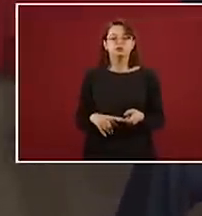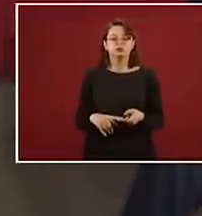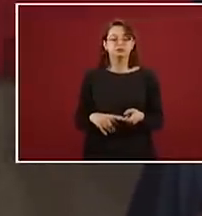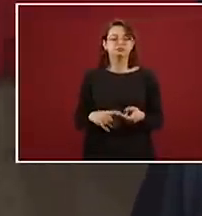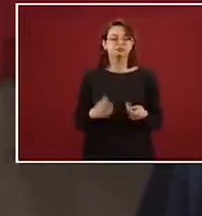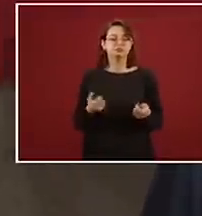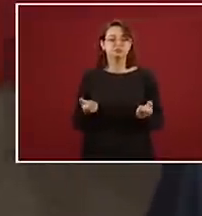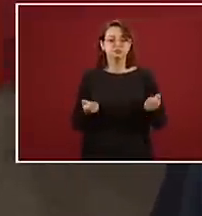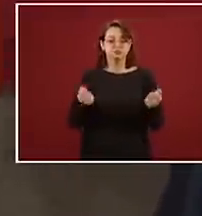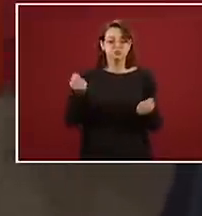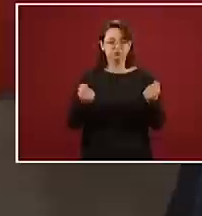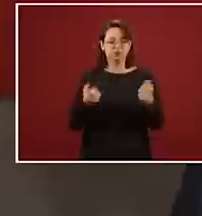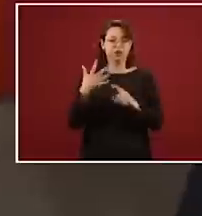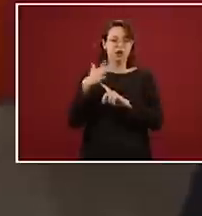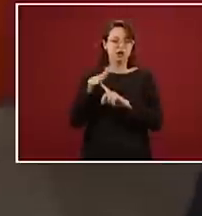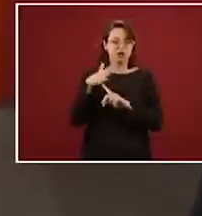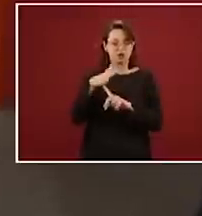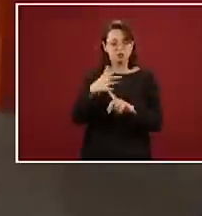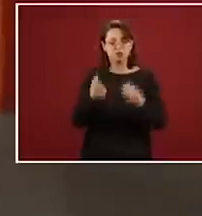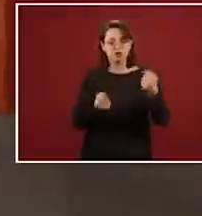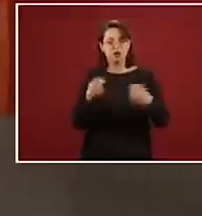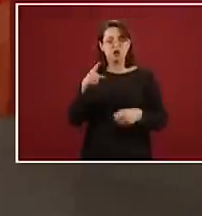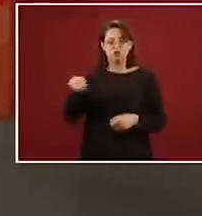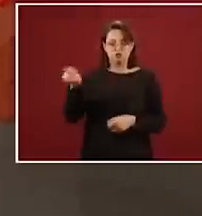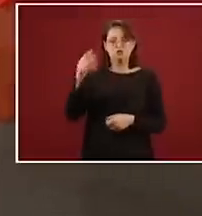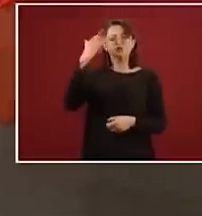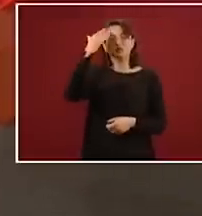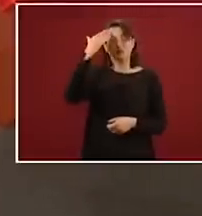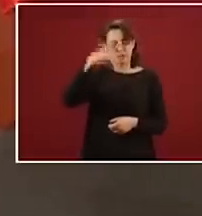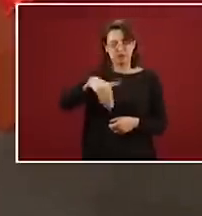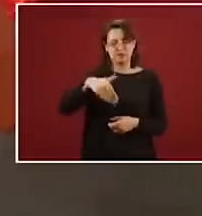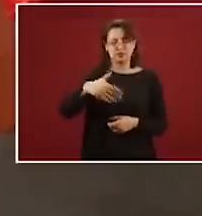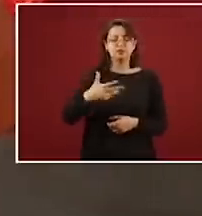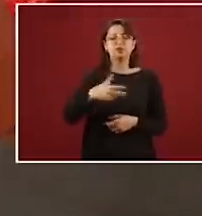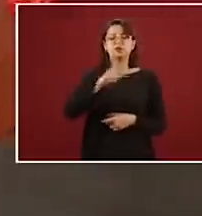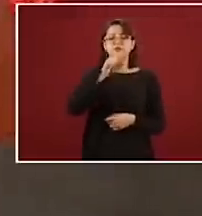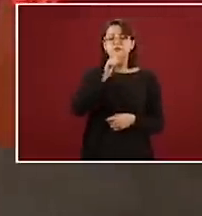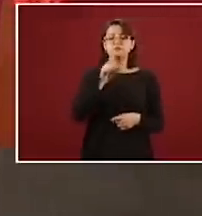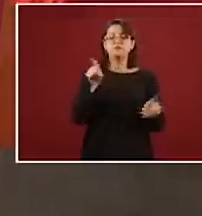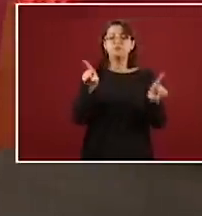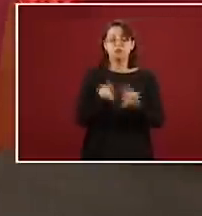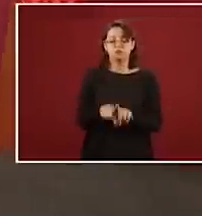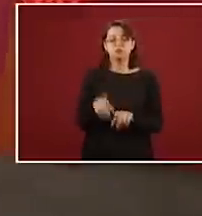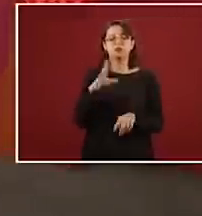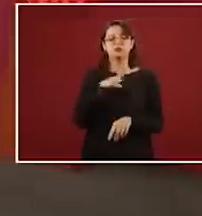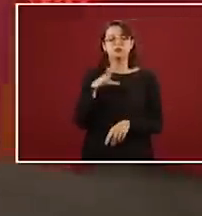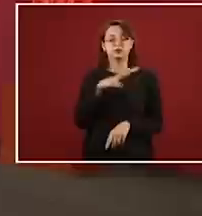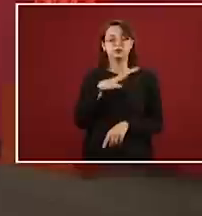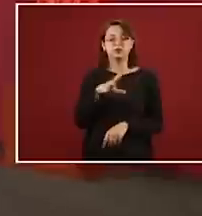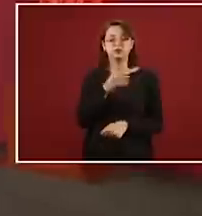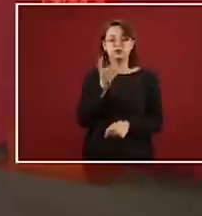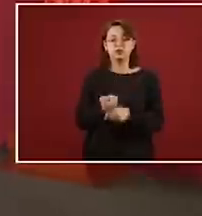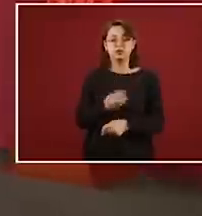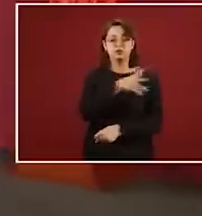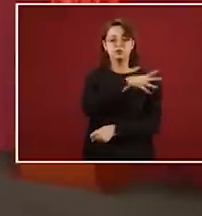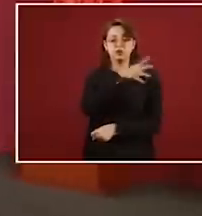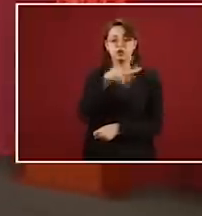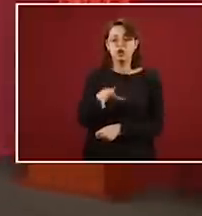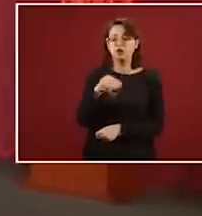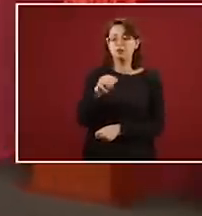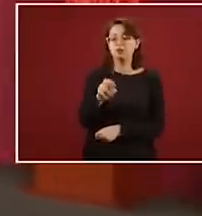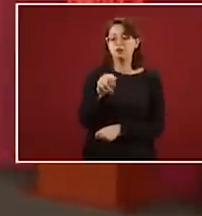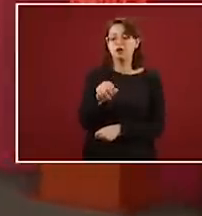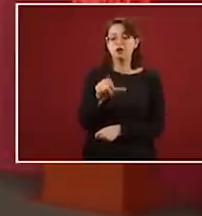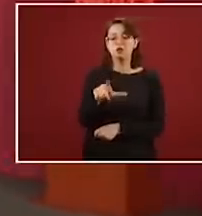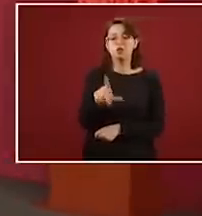estos aviones y helicópteros. Y nos acompaña el general de división, Manuel de Jesús Hernández